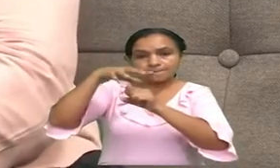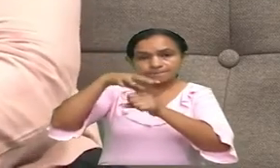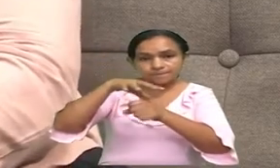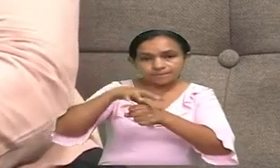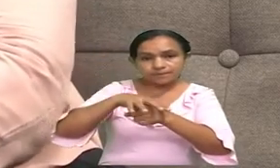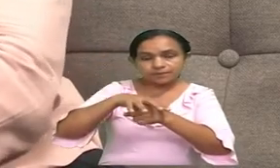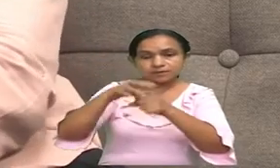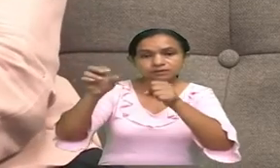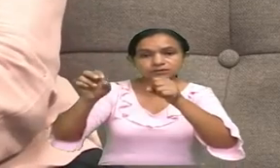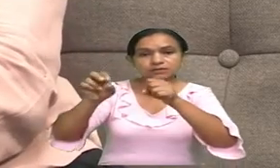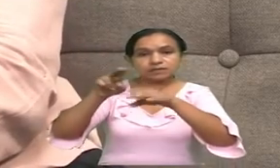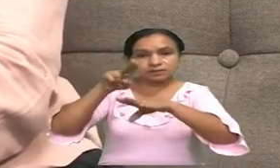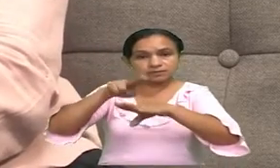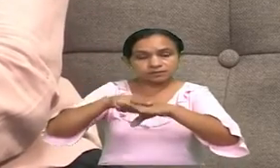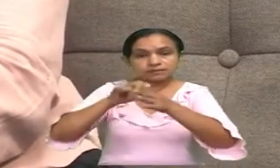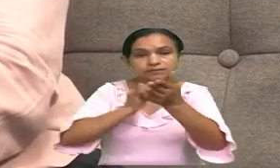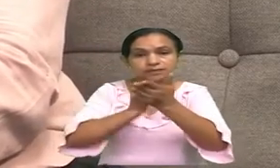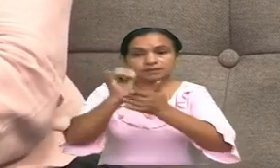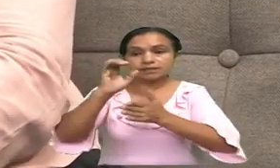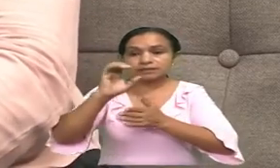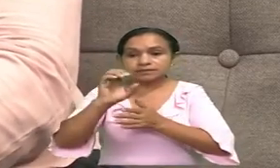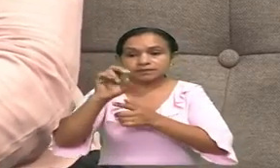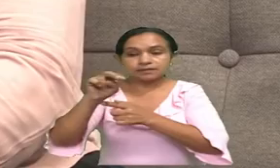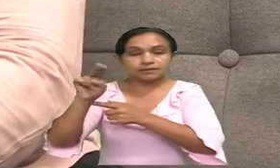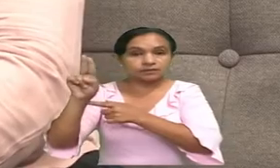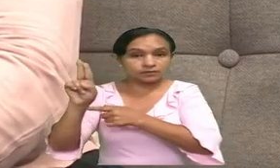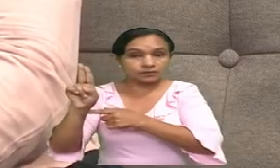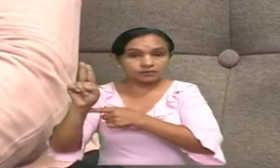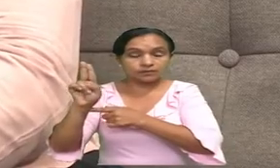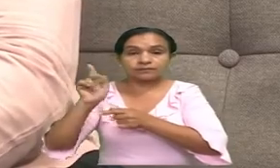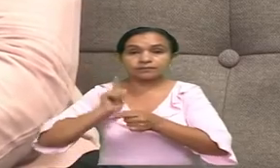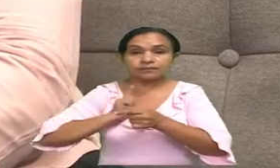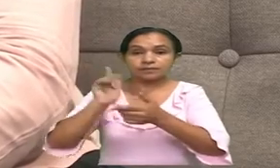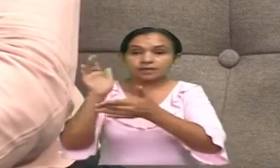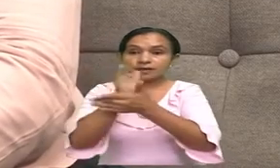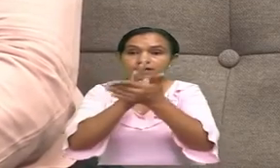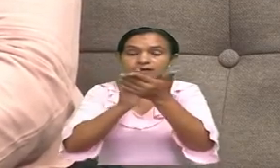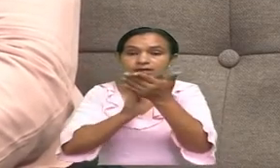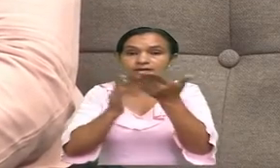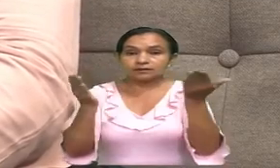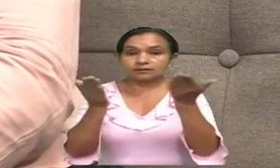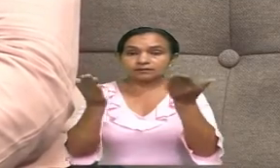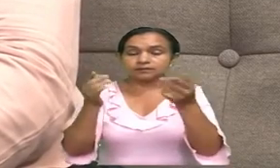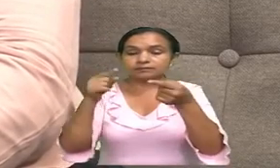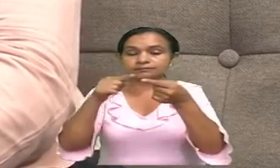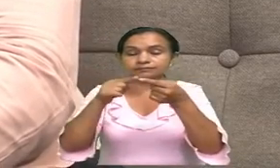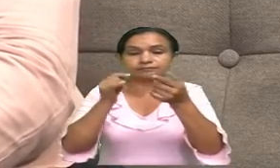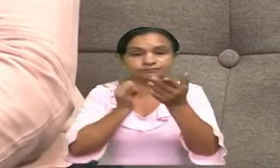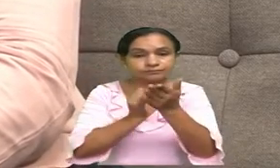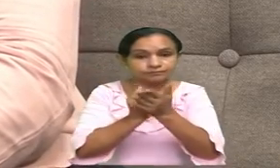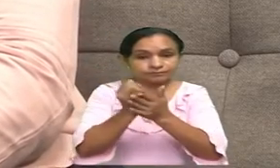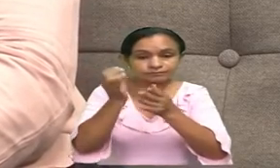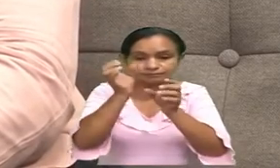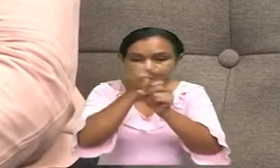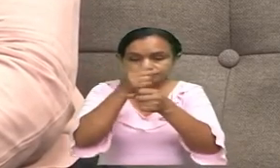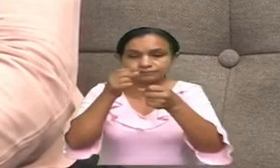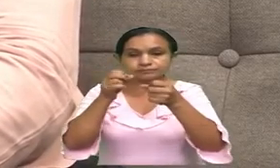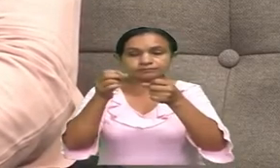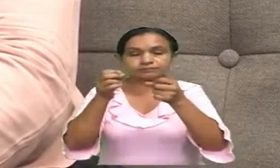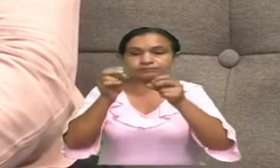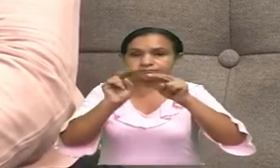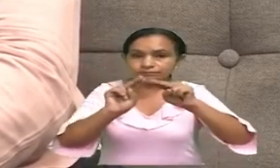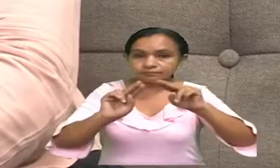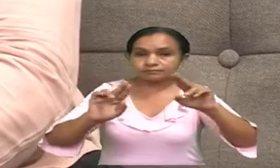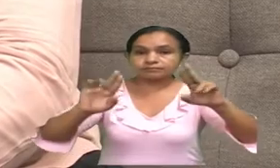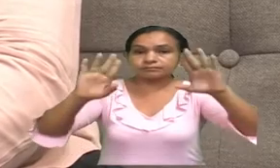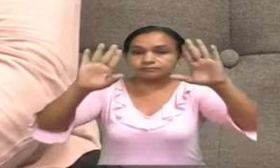Nacional de Investigación en el CNU, pero tenemos algunas líneas como biotecnología, energías renovables,